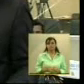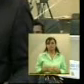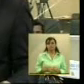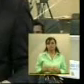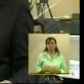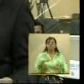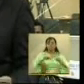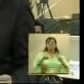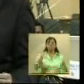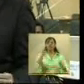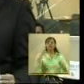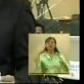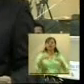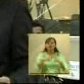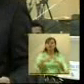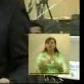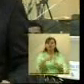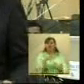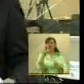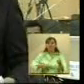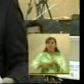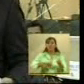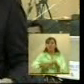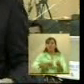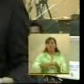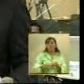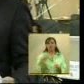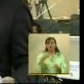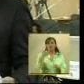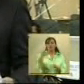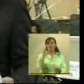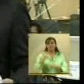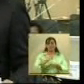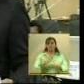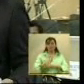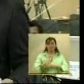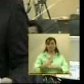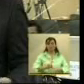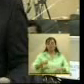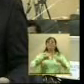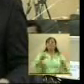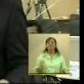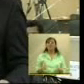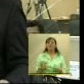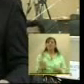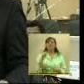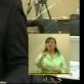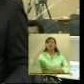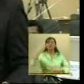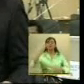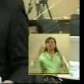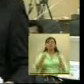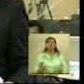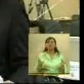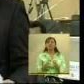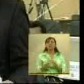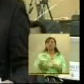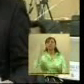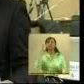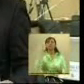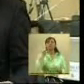Pero fue reconocido y apoyado por el pueblo ecuatoriano, pero que además los comandos cumplían con lo que creían que era su